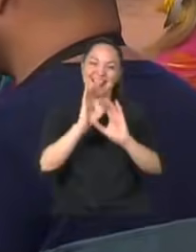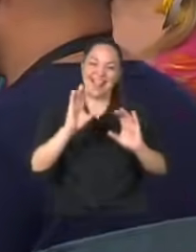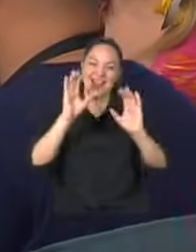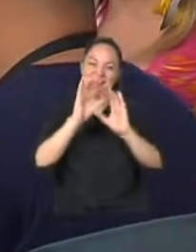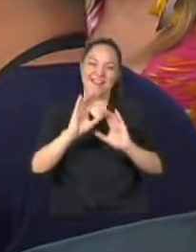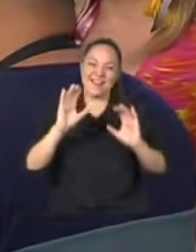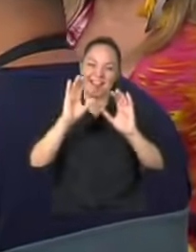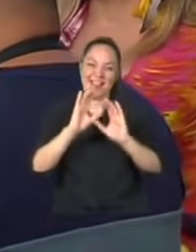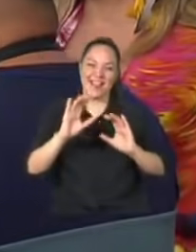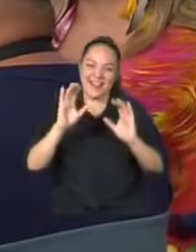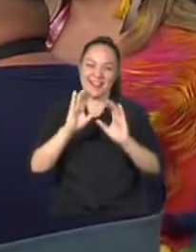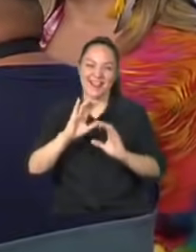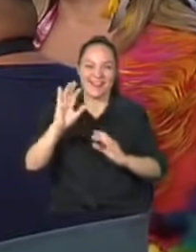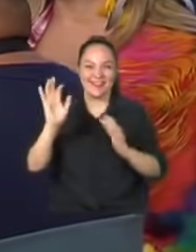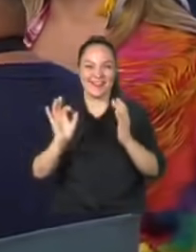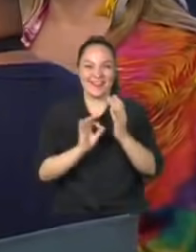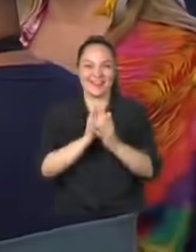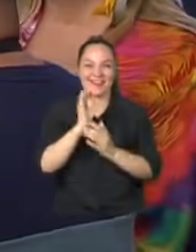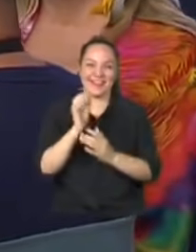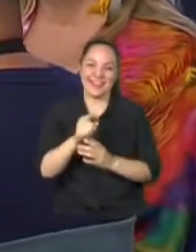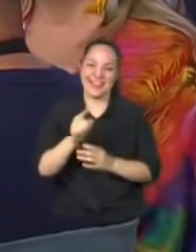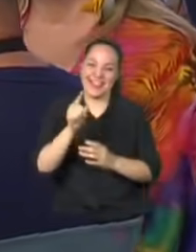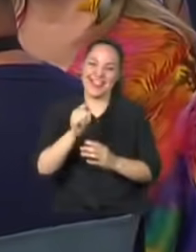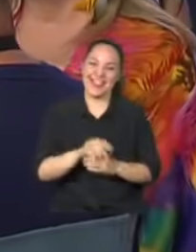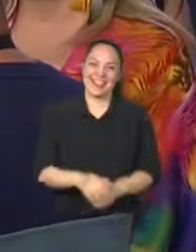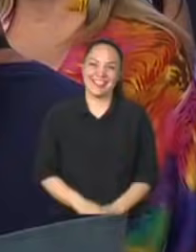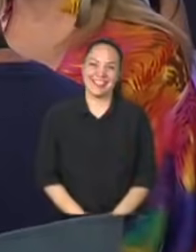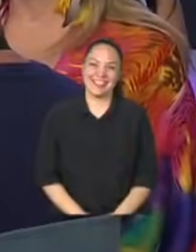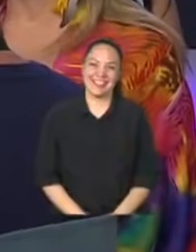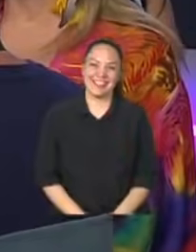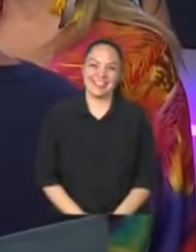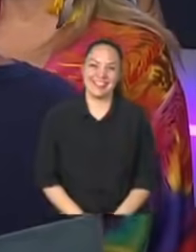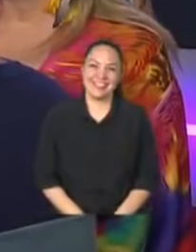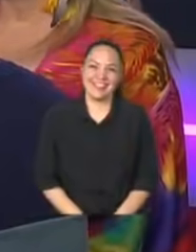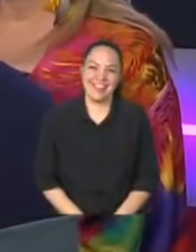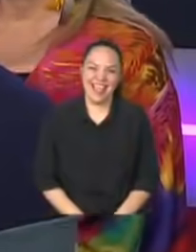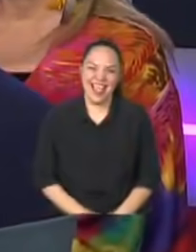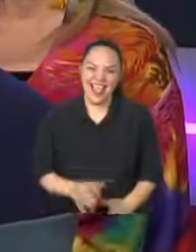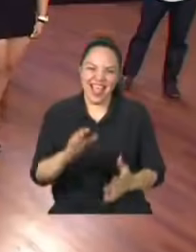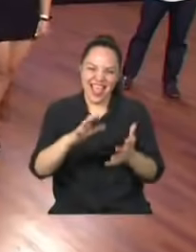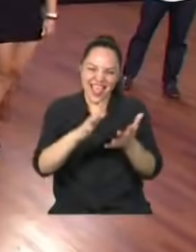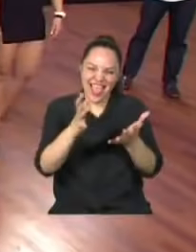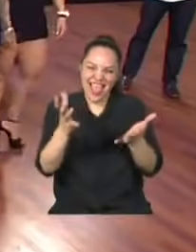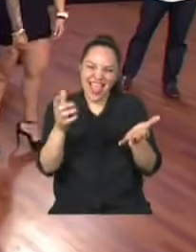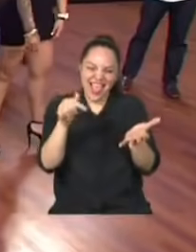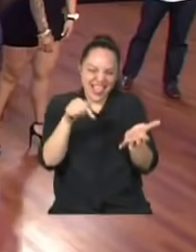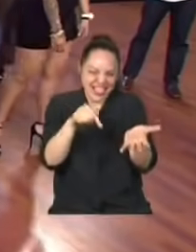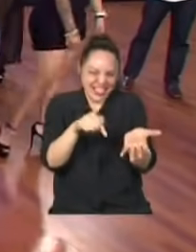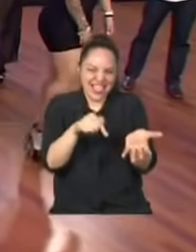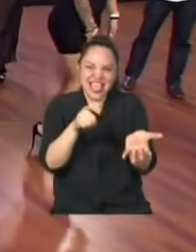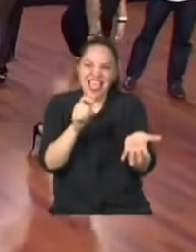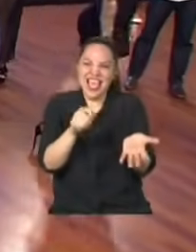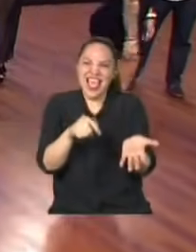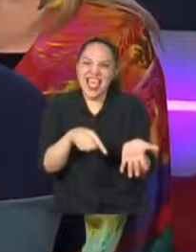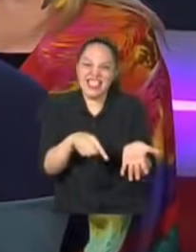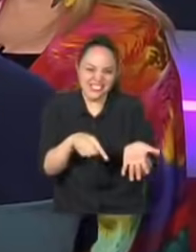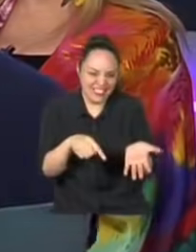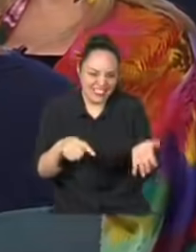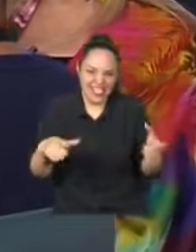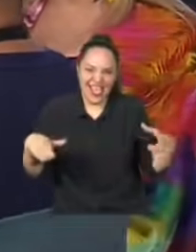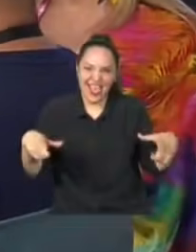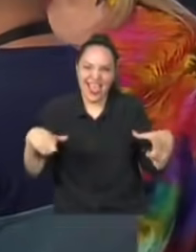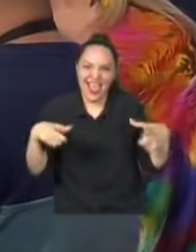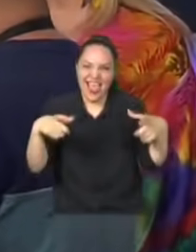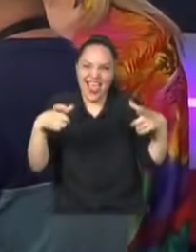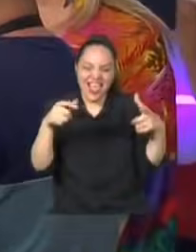nariz. A ver. Juanito, ¿qué es? ¿Pero qué es esto, Juanito? ¿Qué es esto? ¿Qué es esto? Ah. A ver, pásale el